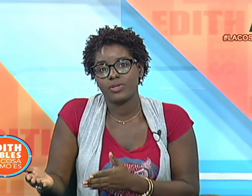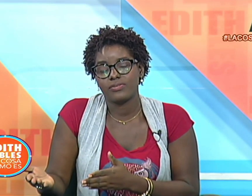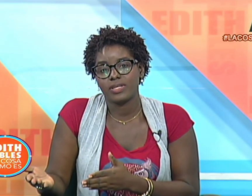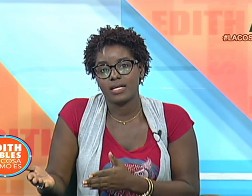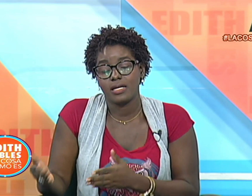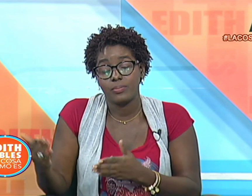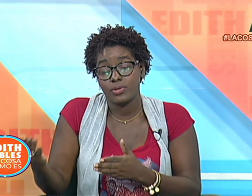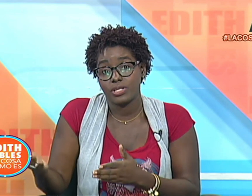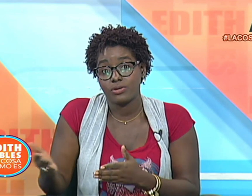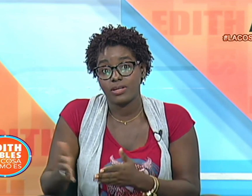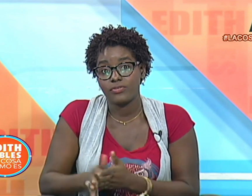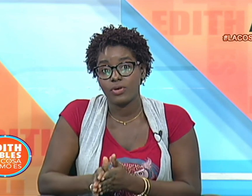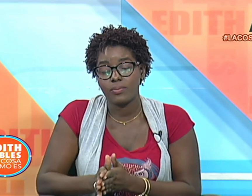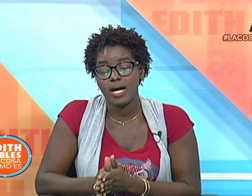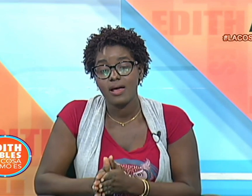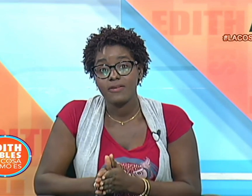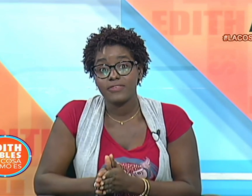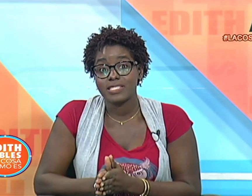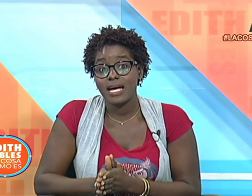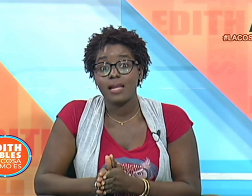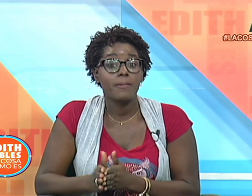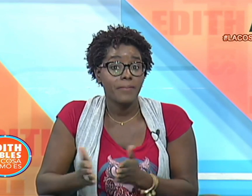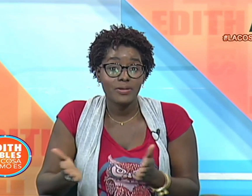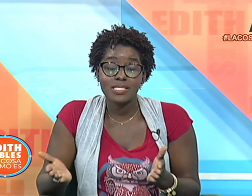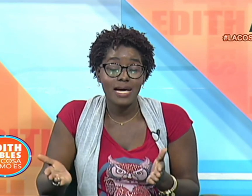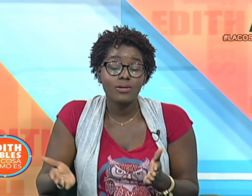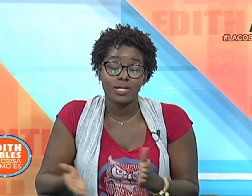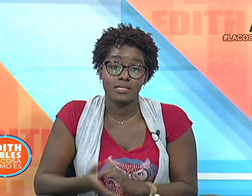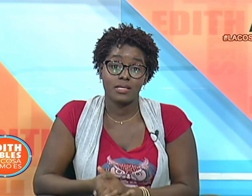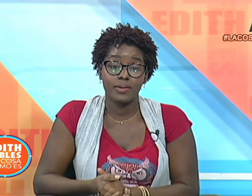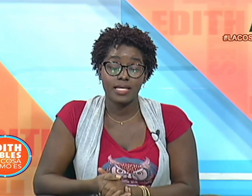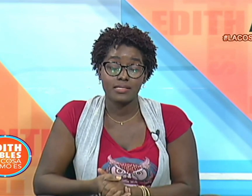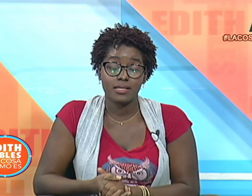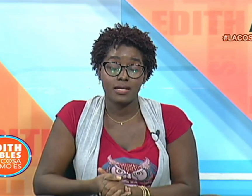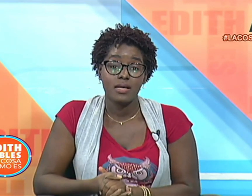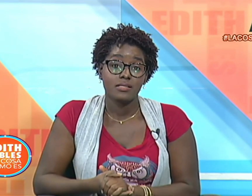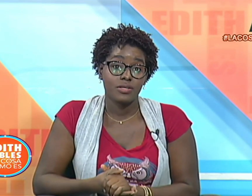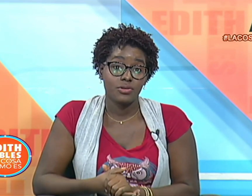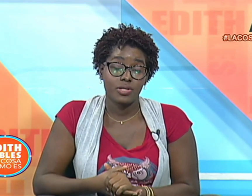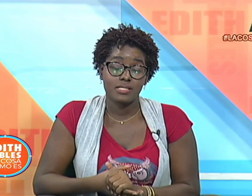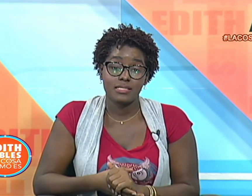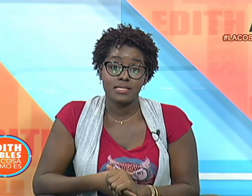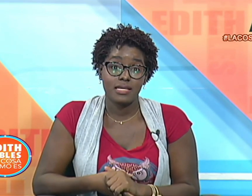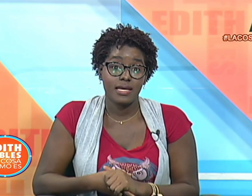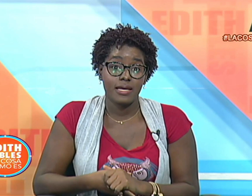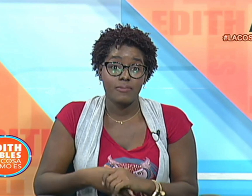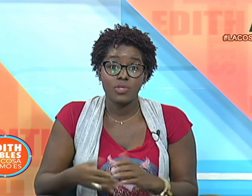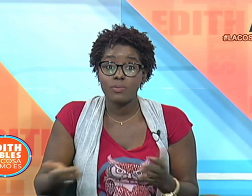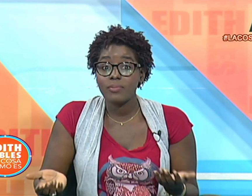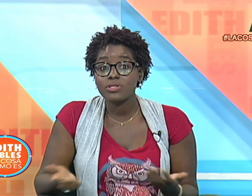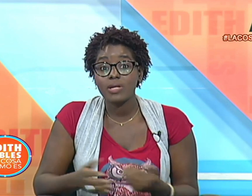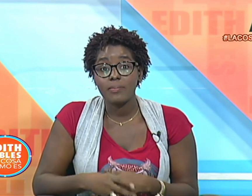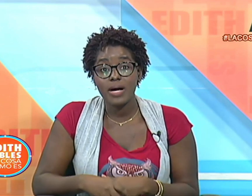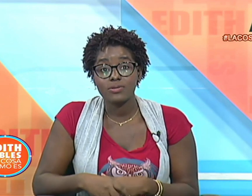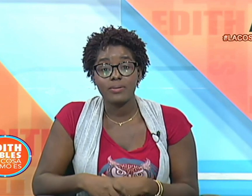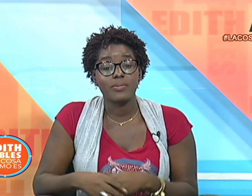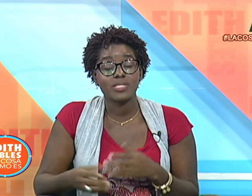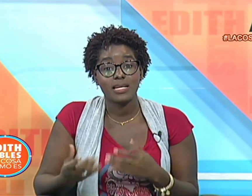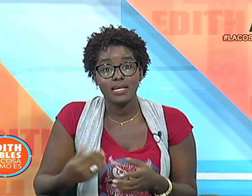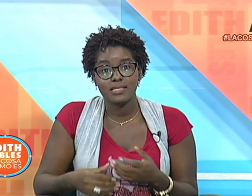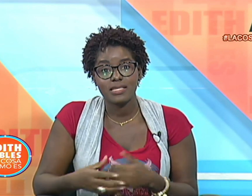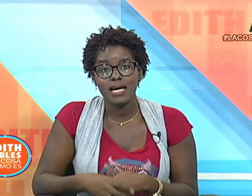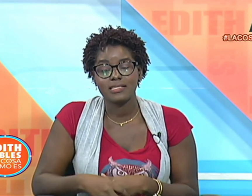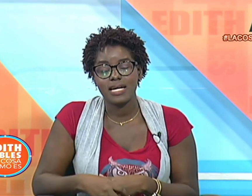proyecto de modifica el proyecto de reforma fiscal pero es algo que se debe de hacer señores así que nos vamos a una pausa